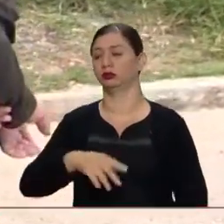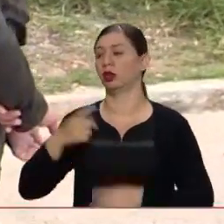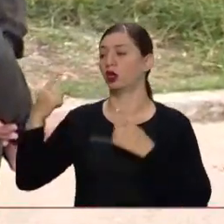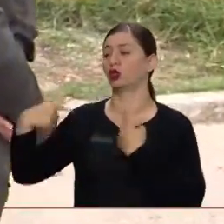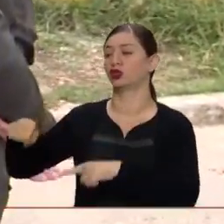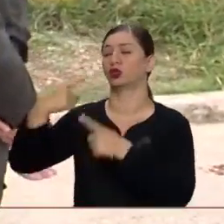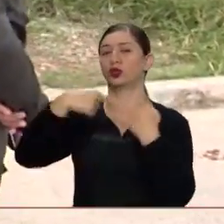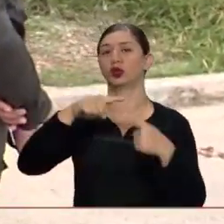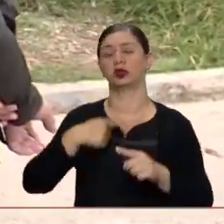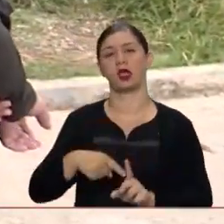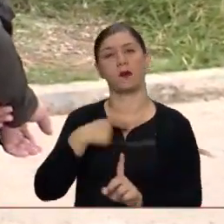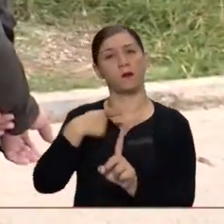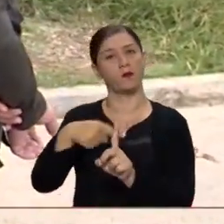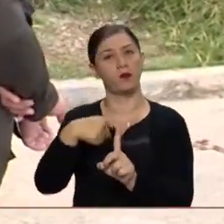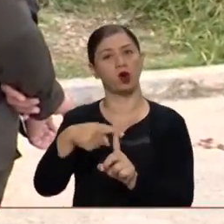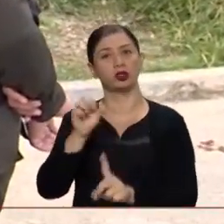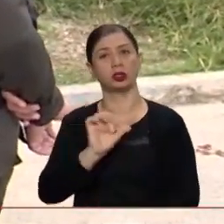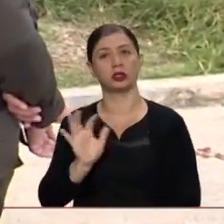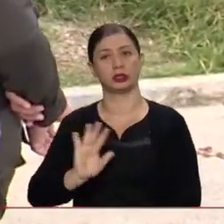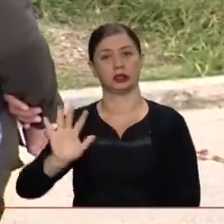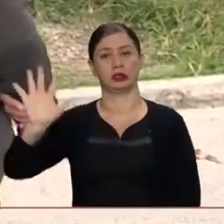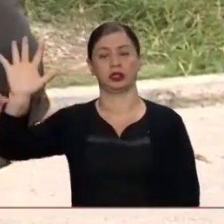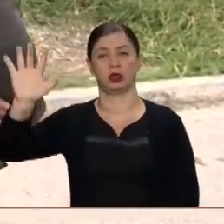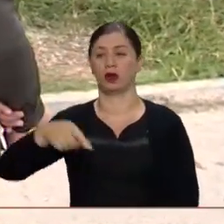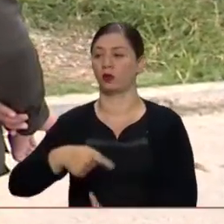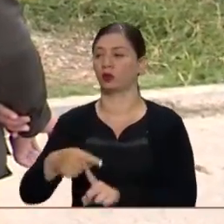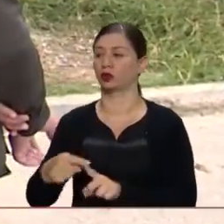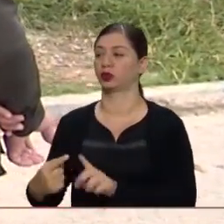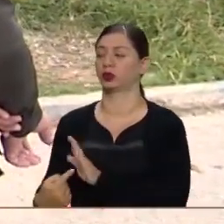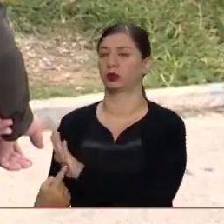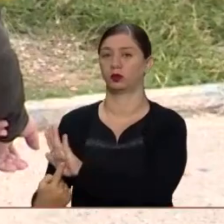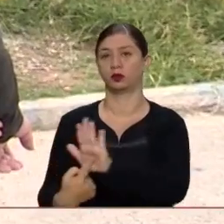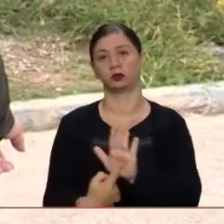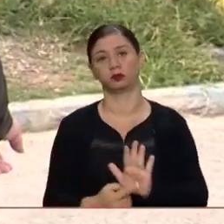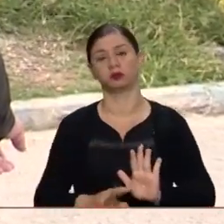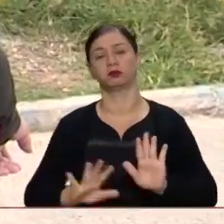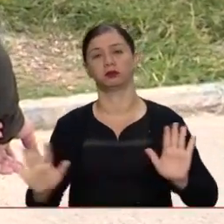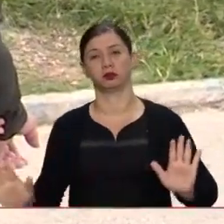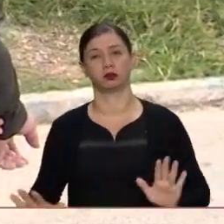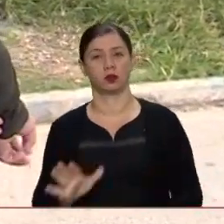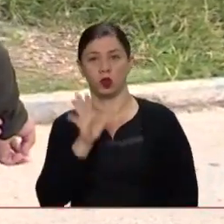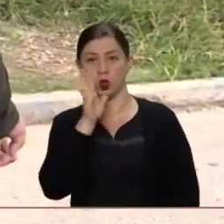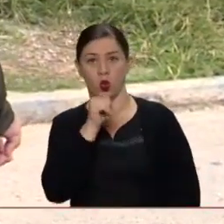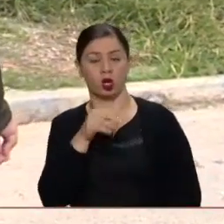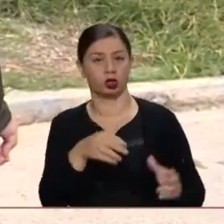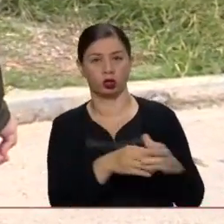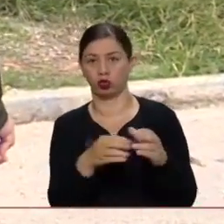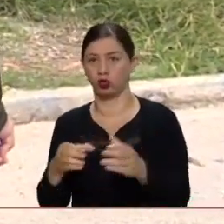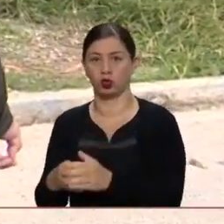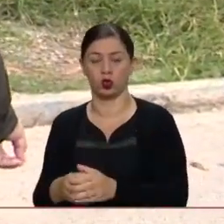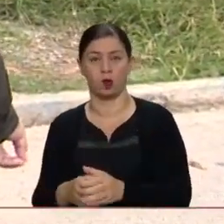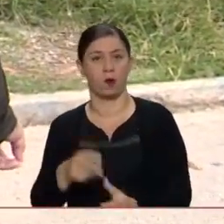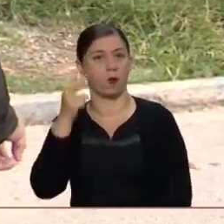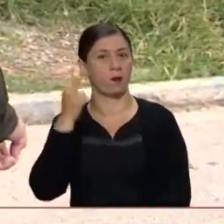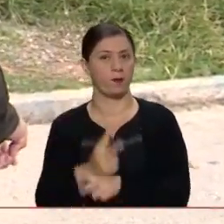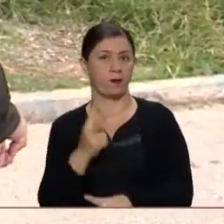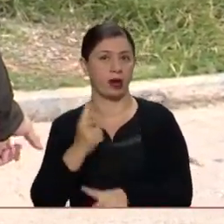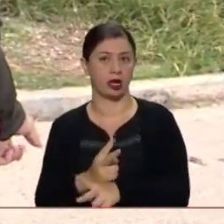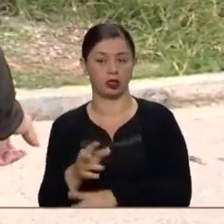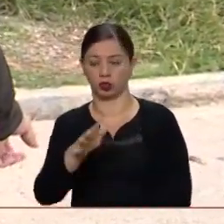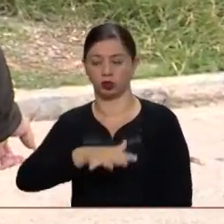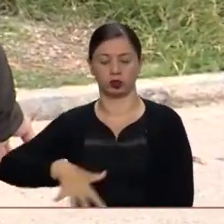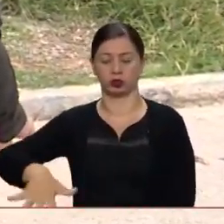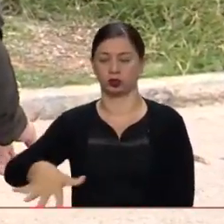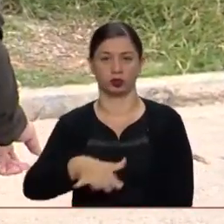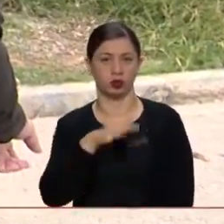mostrar lo positivo de este sector del occidente de Cali, y pues muy bien, ha quedado descartado que se trate de grupos armados ilegales que operan aquí.